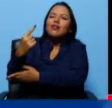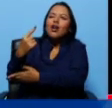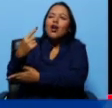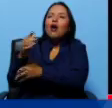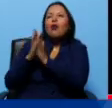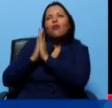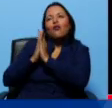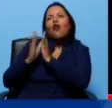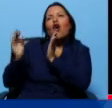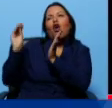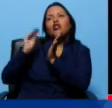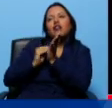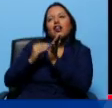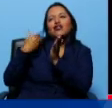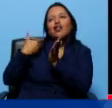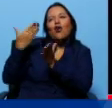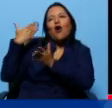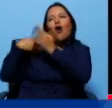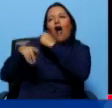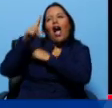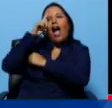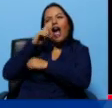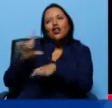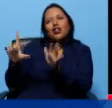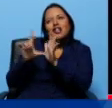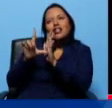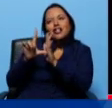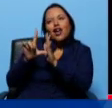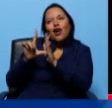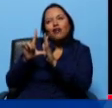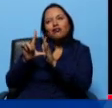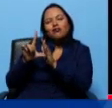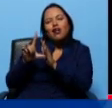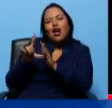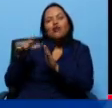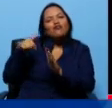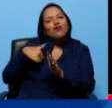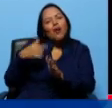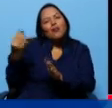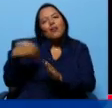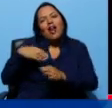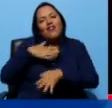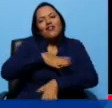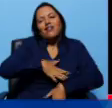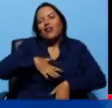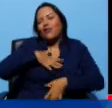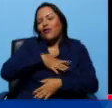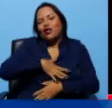regrésame a los años del liceo, porque ahora los disfrutaría mucho más.